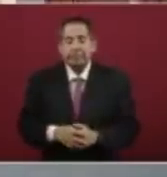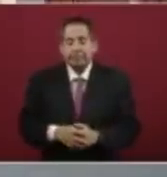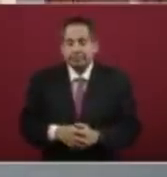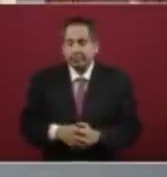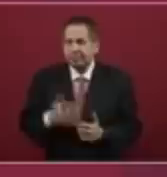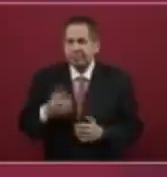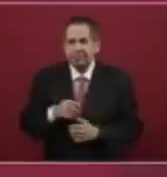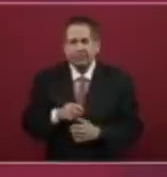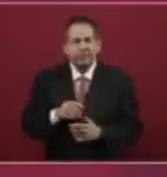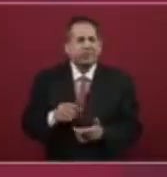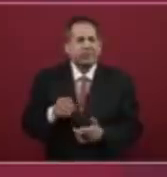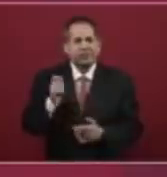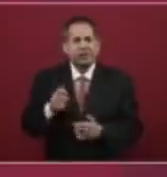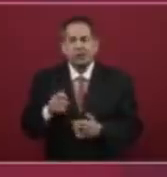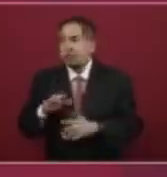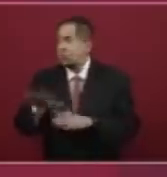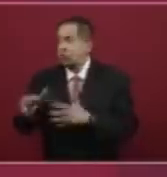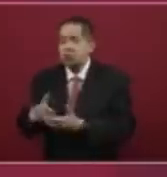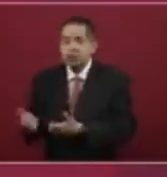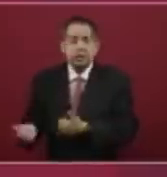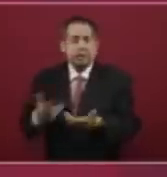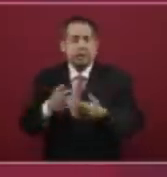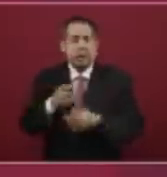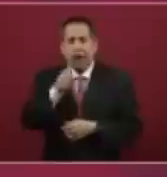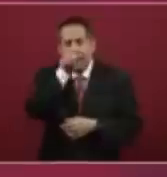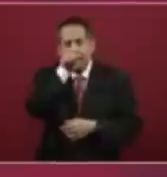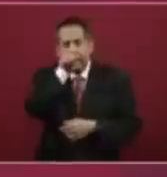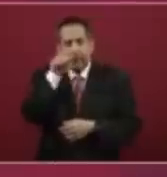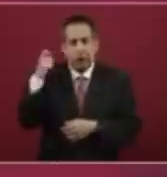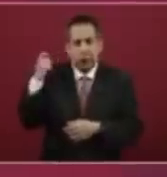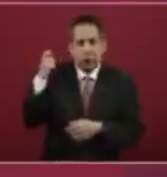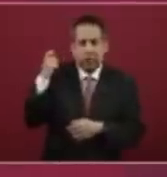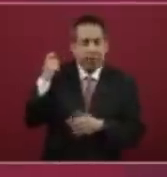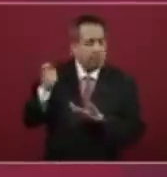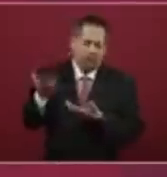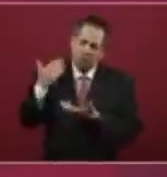Y se llevaban hasta al perico.